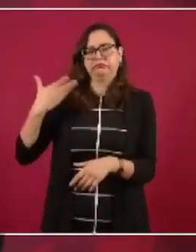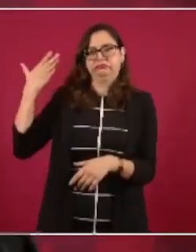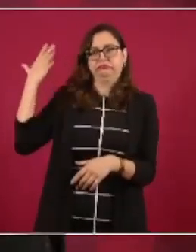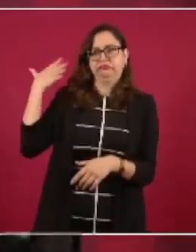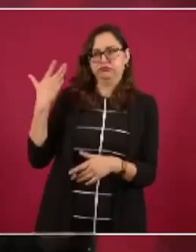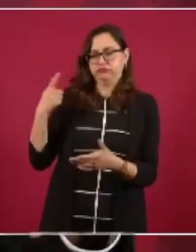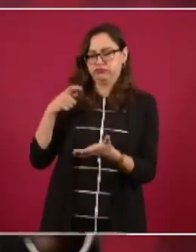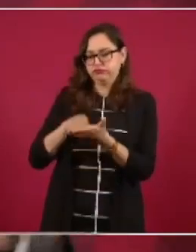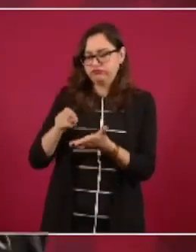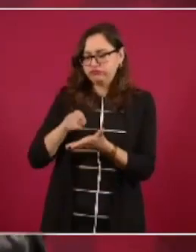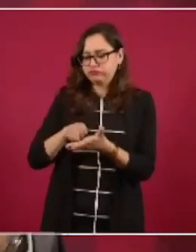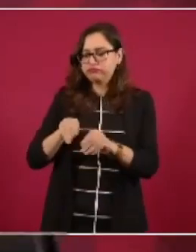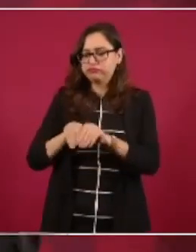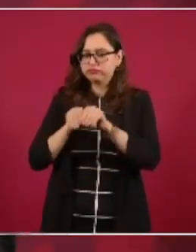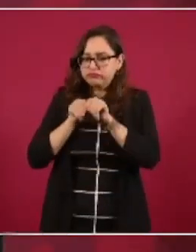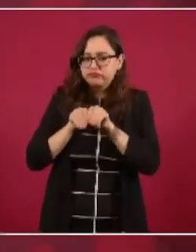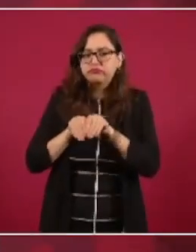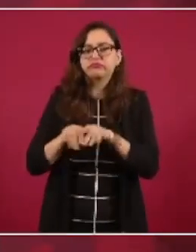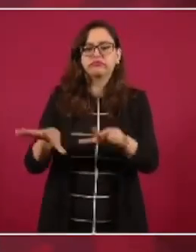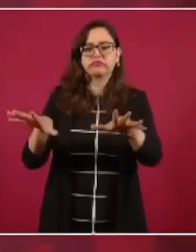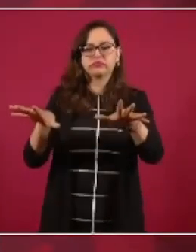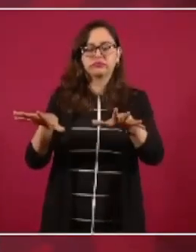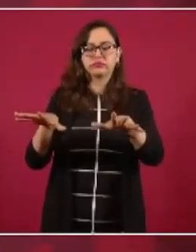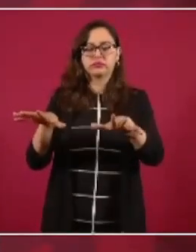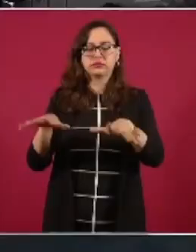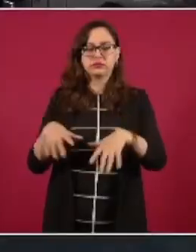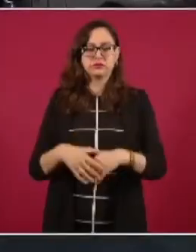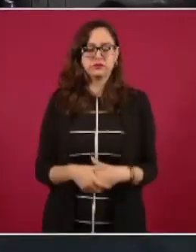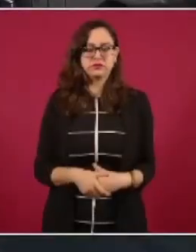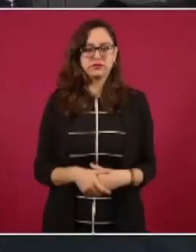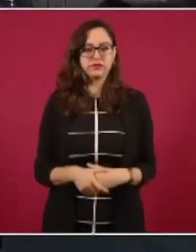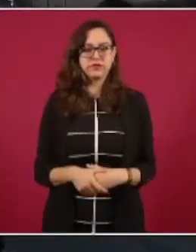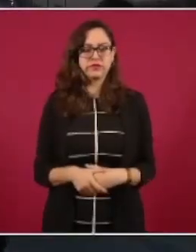al día siguiente de esa declaración